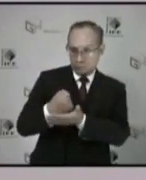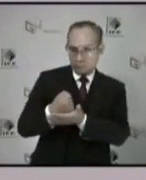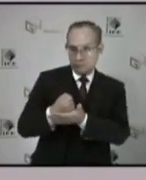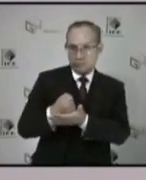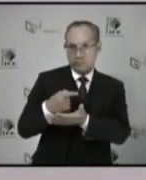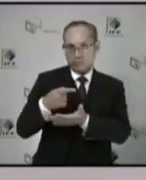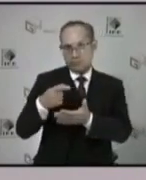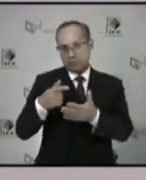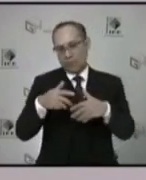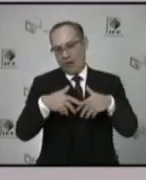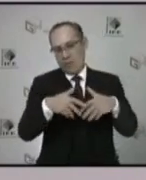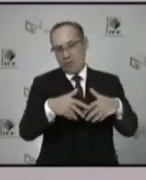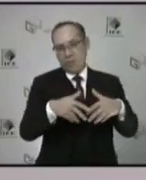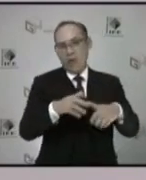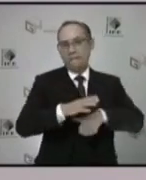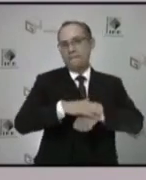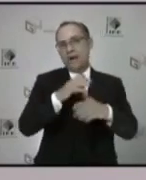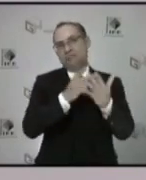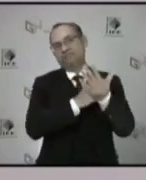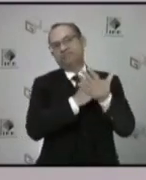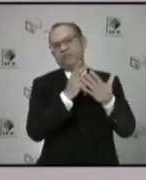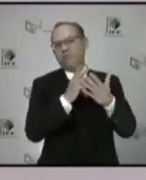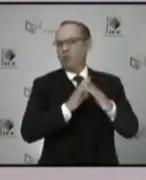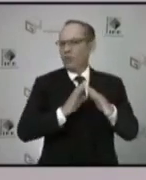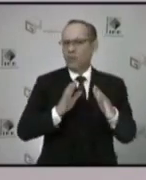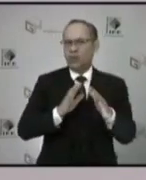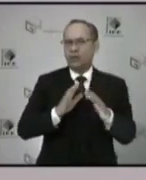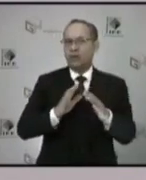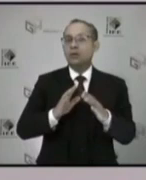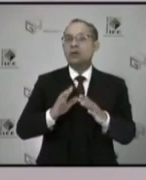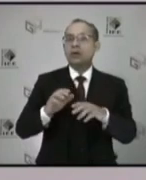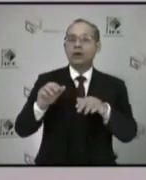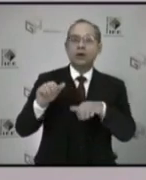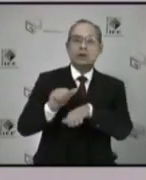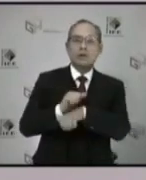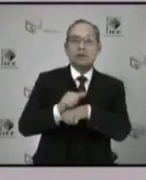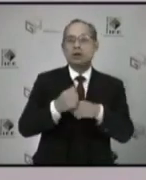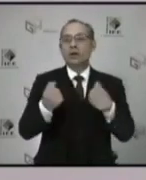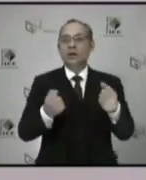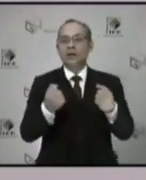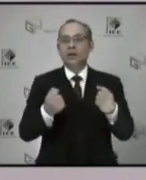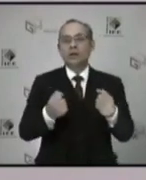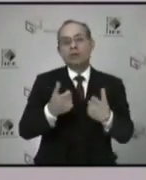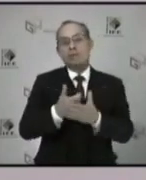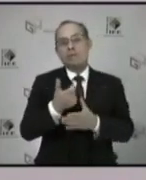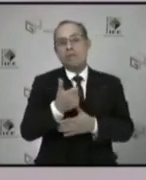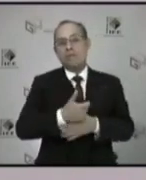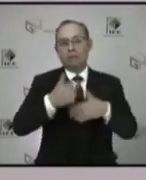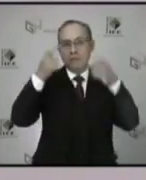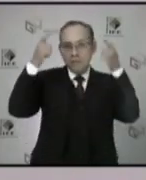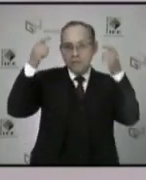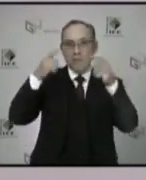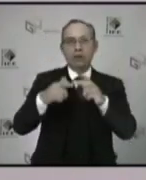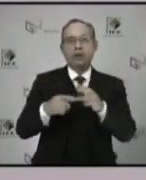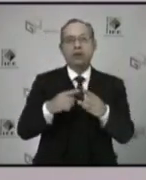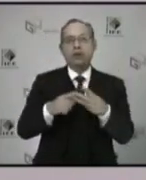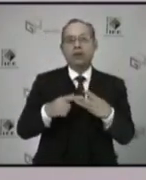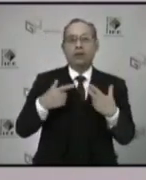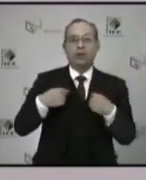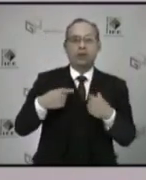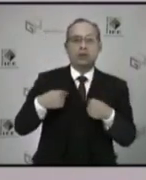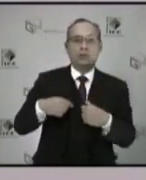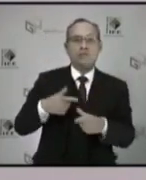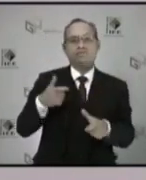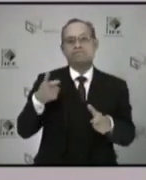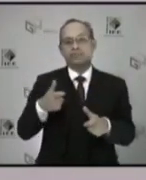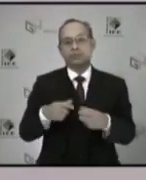las campañas, no más choferes ni guardaespaldas, no más asistentes de lujo, no más el